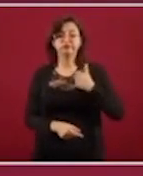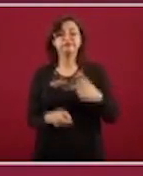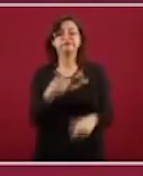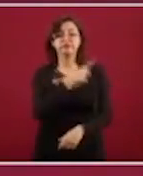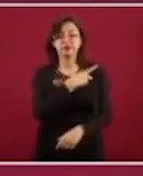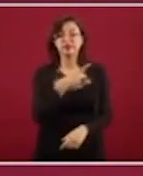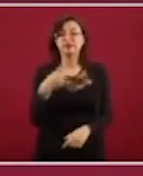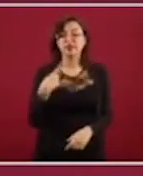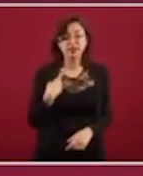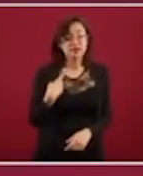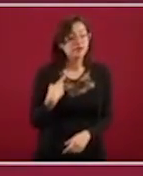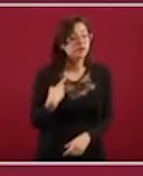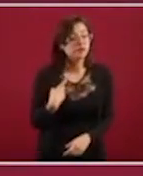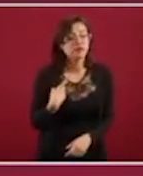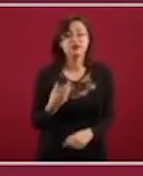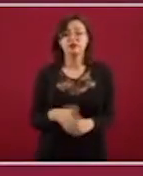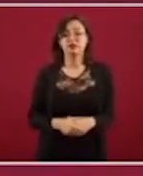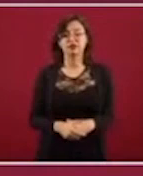no